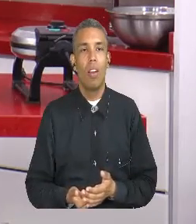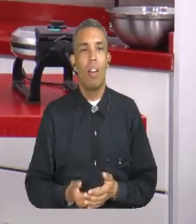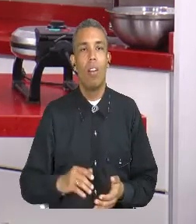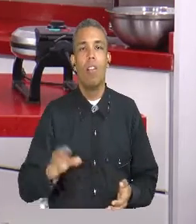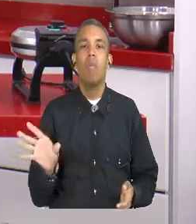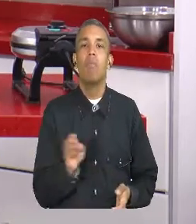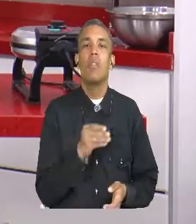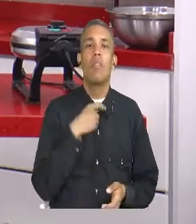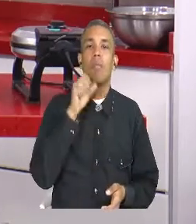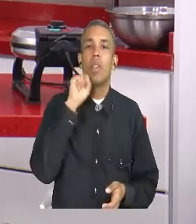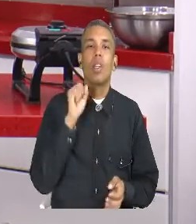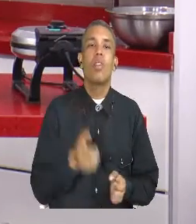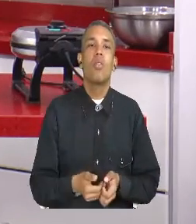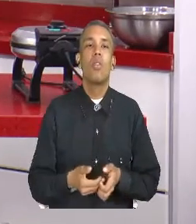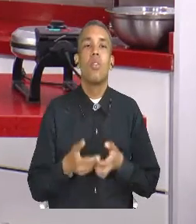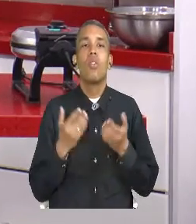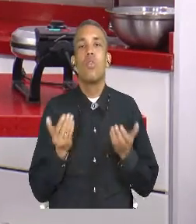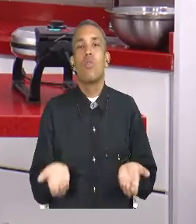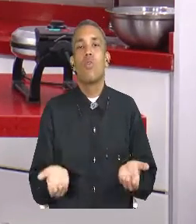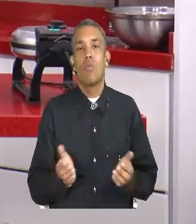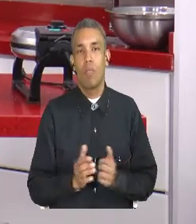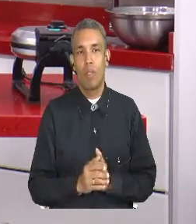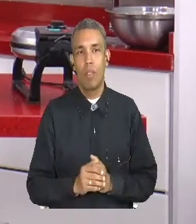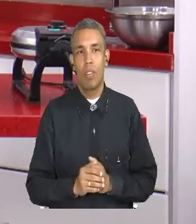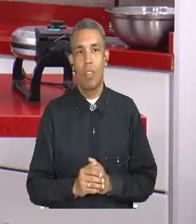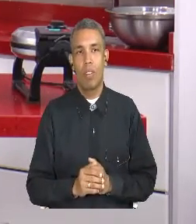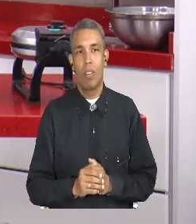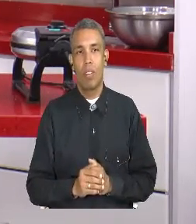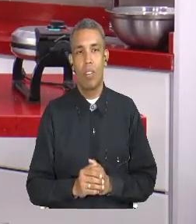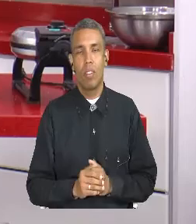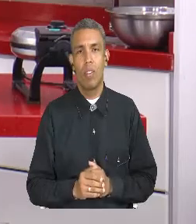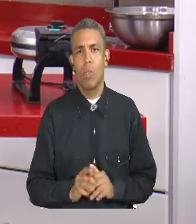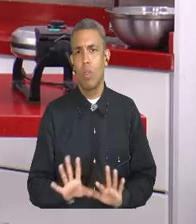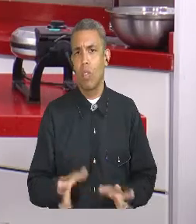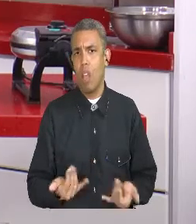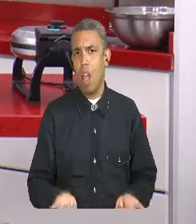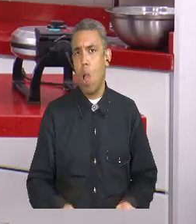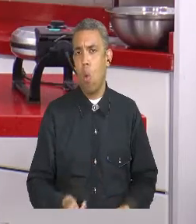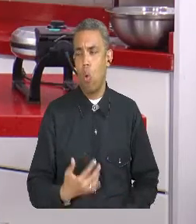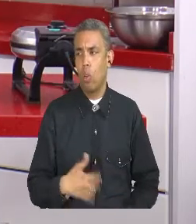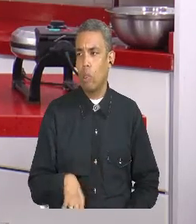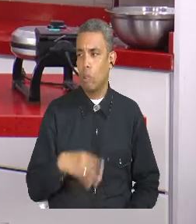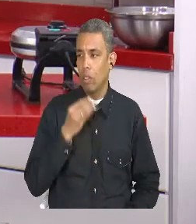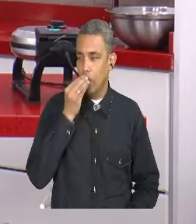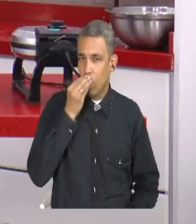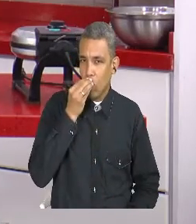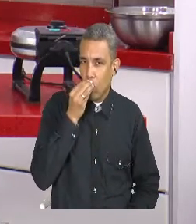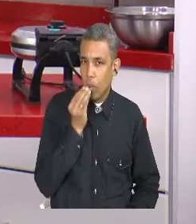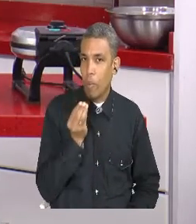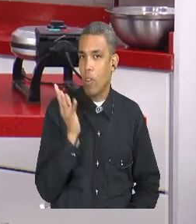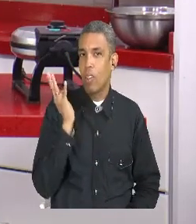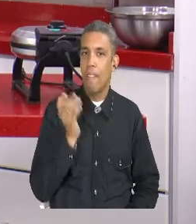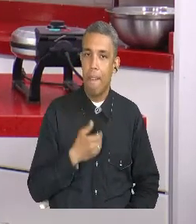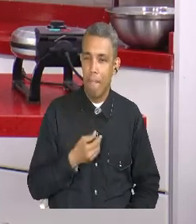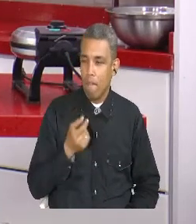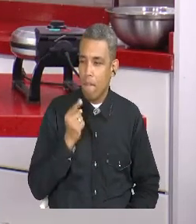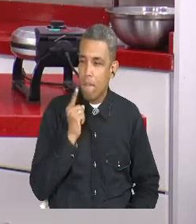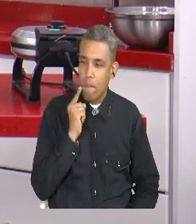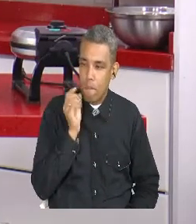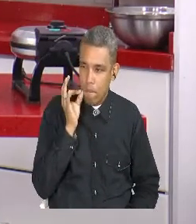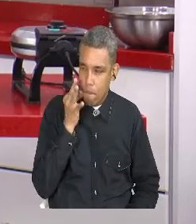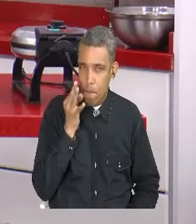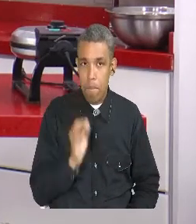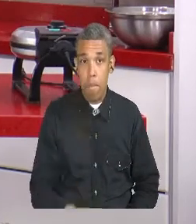Pues aquí, como dijo Rocha anteriormente, lo de hoy está a pedir de boca. A pedir de boca, sí, señoras y señores. Una receta muy dulce,